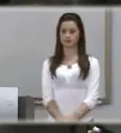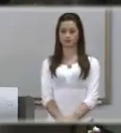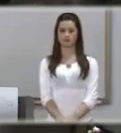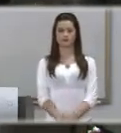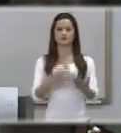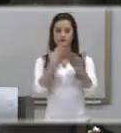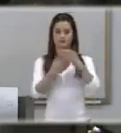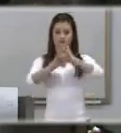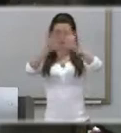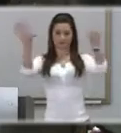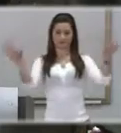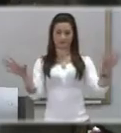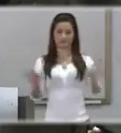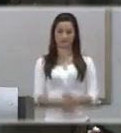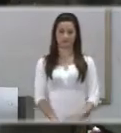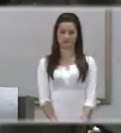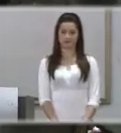Buenos días.